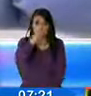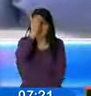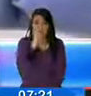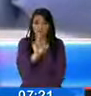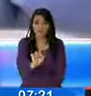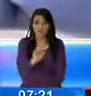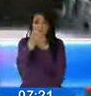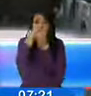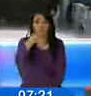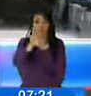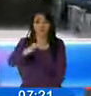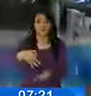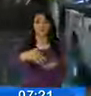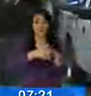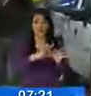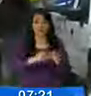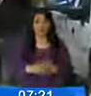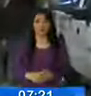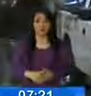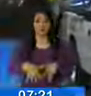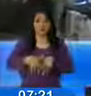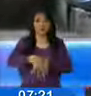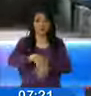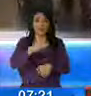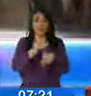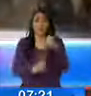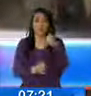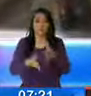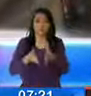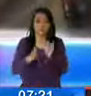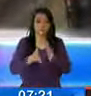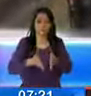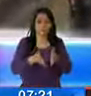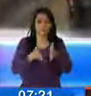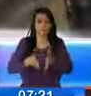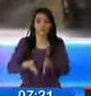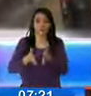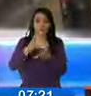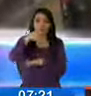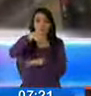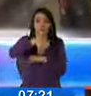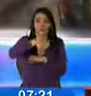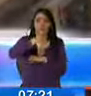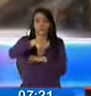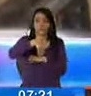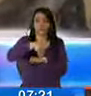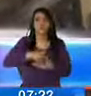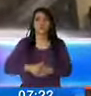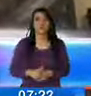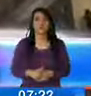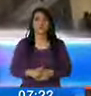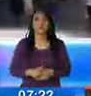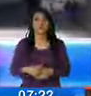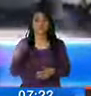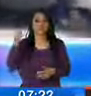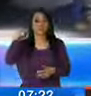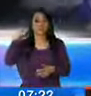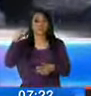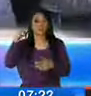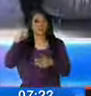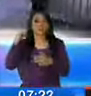tomó el 19. La marcha final recorrió las principales calles del centro histórico con las mismas exigencias. ¡Queremos